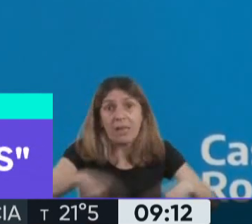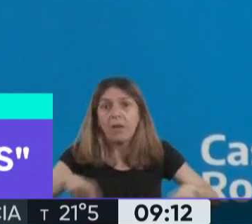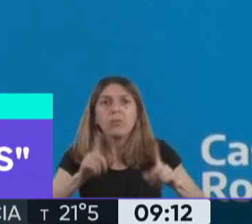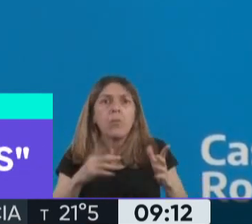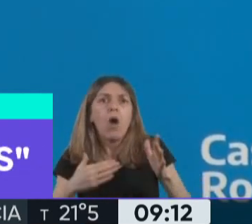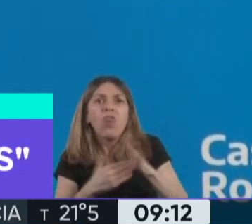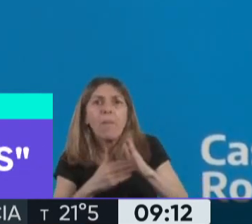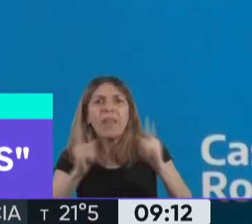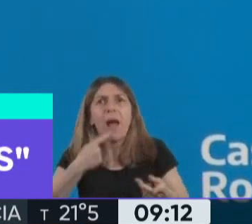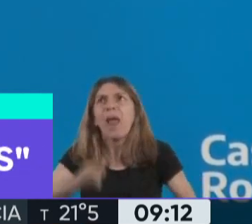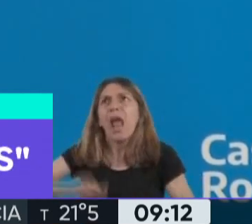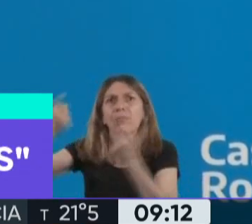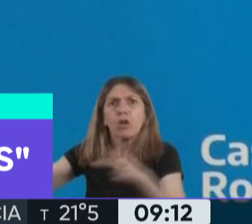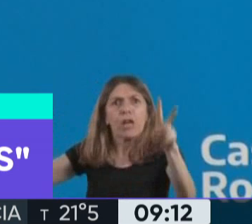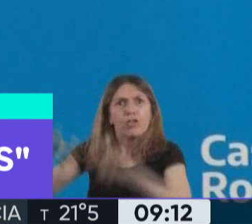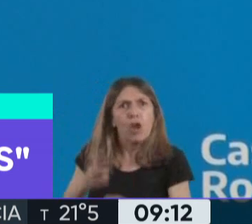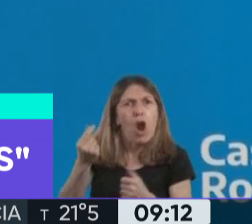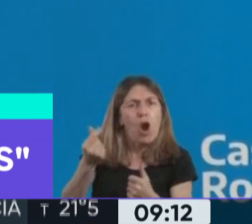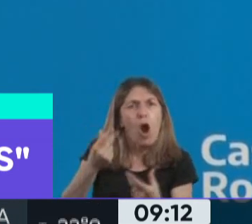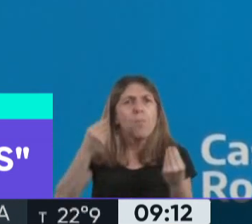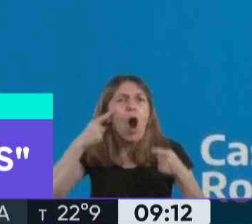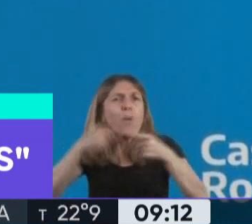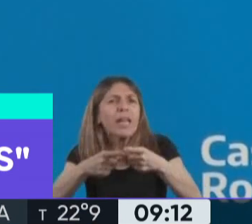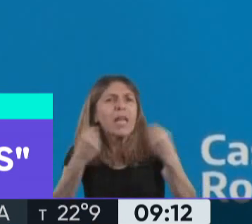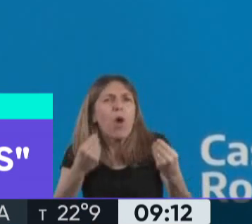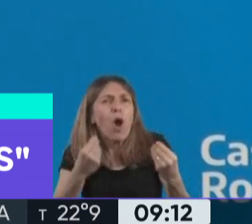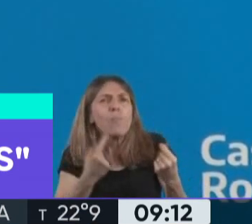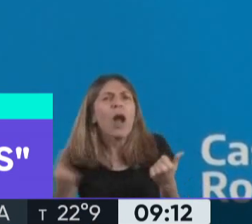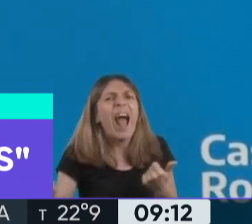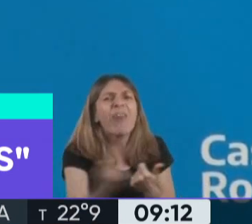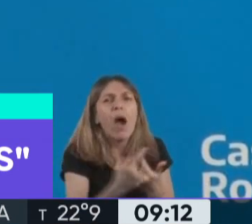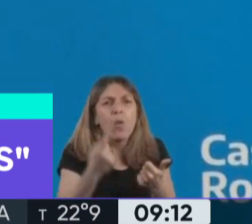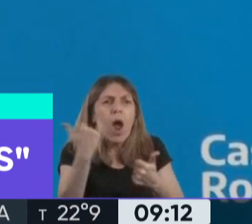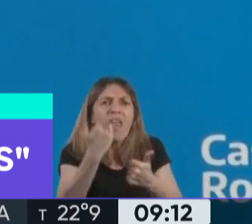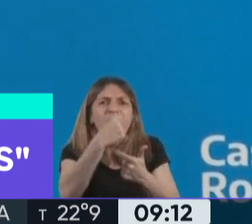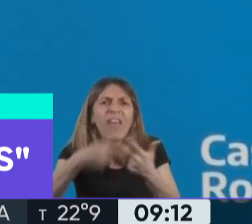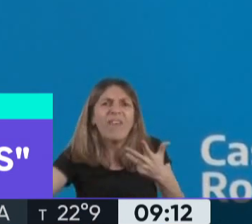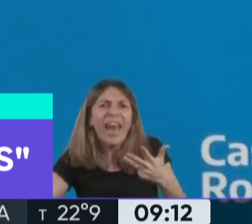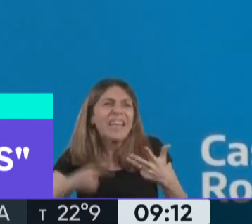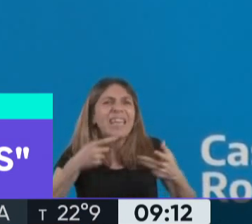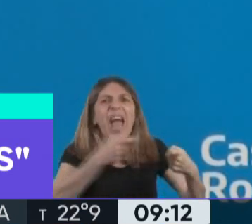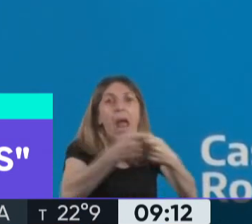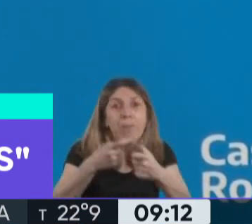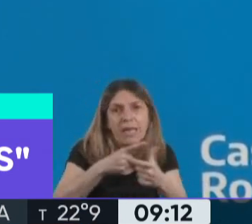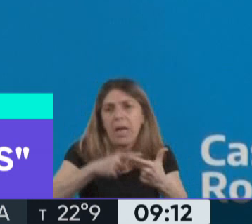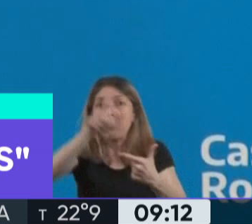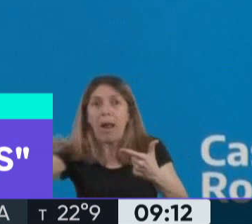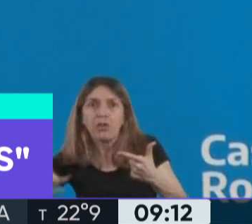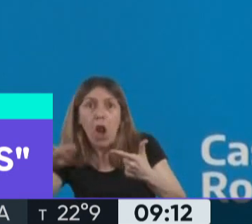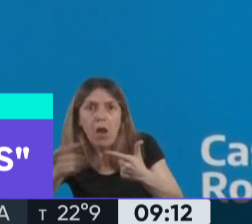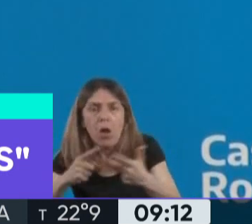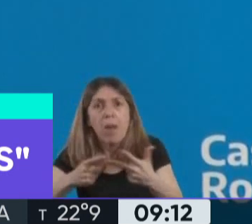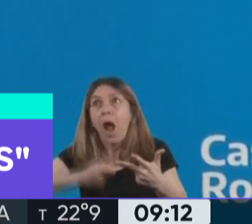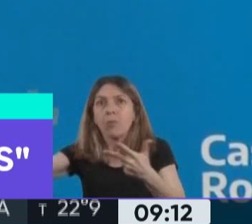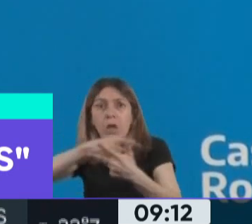las condiciones de exportación, con de qué manera o qué expectativas cada uno de esos diferentes oligopolios marca su